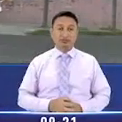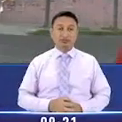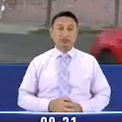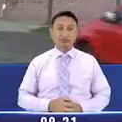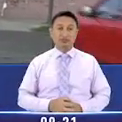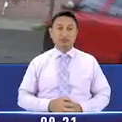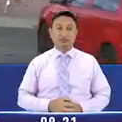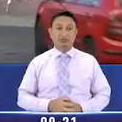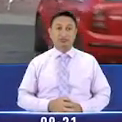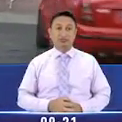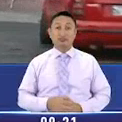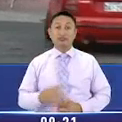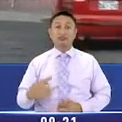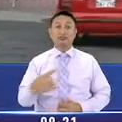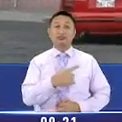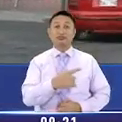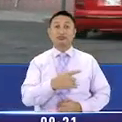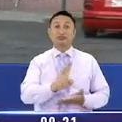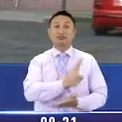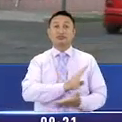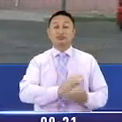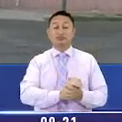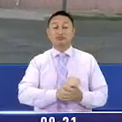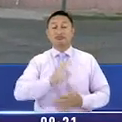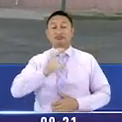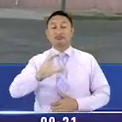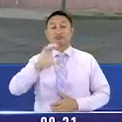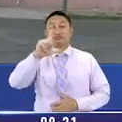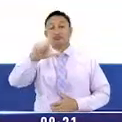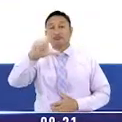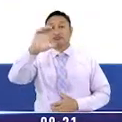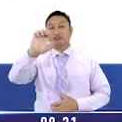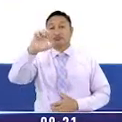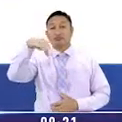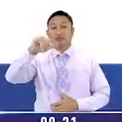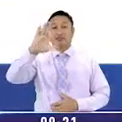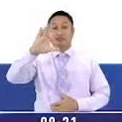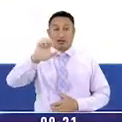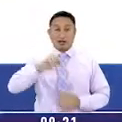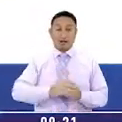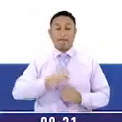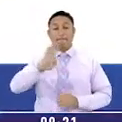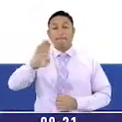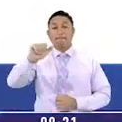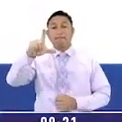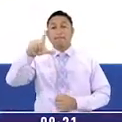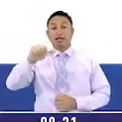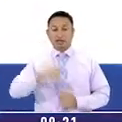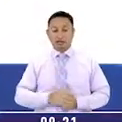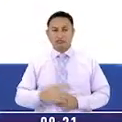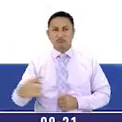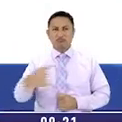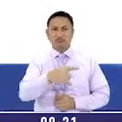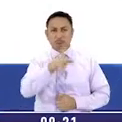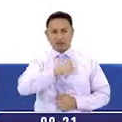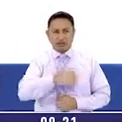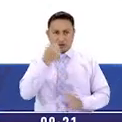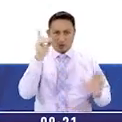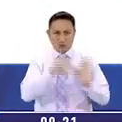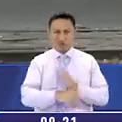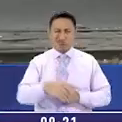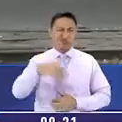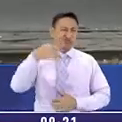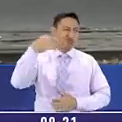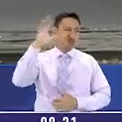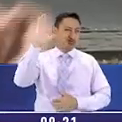Torre en el barrio Clemente Ballén al sur de Quito. Los moradores denuncian que este daño lleva varios años. Tenemos